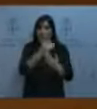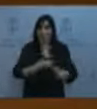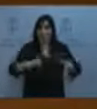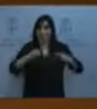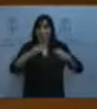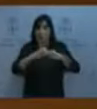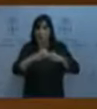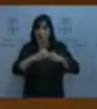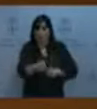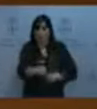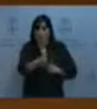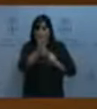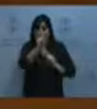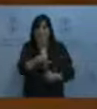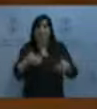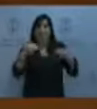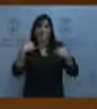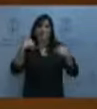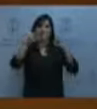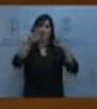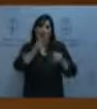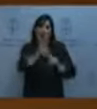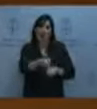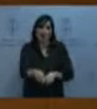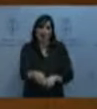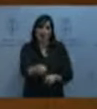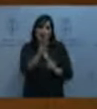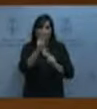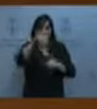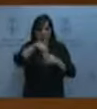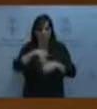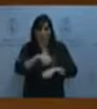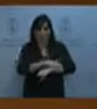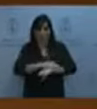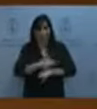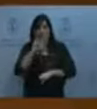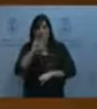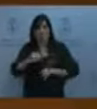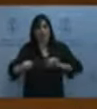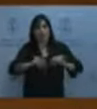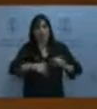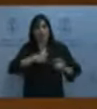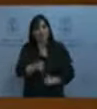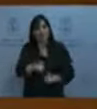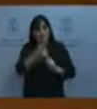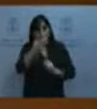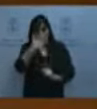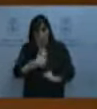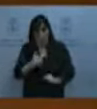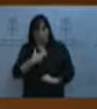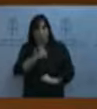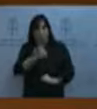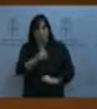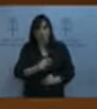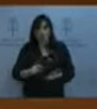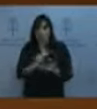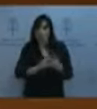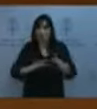pesca de la delegación del Gobierno, con el director general de Pesca de Asturias y con la consejera que le habla, volvimos a reunirnos para